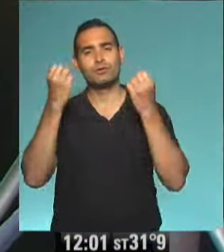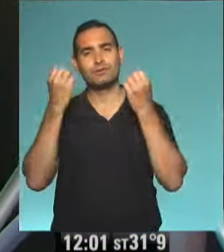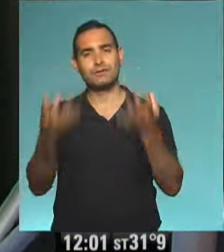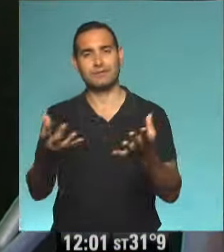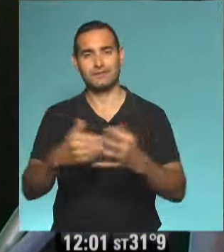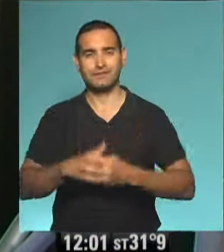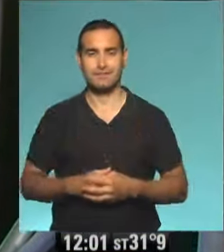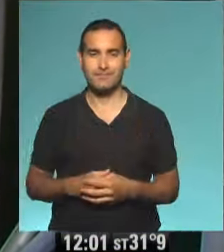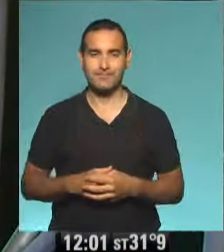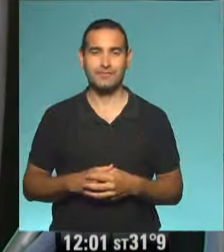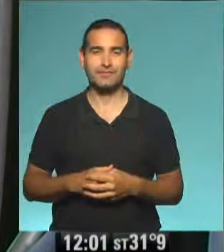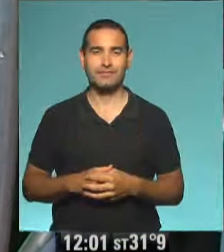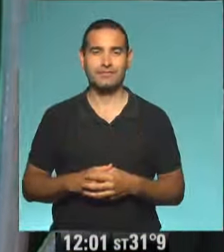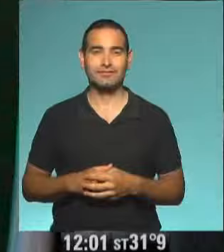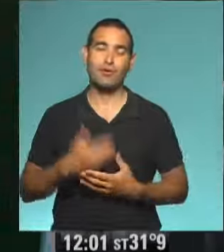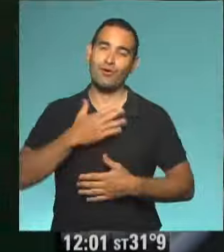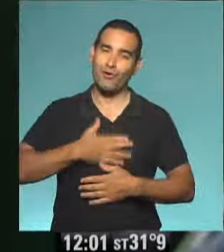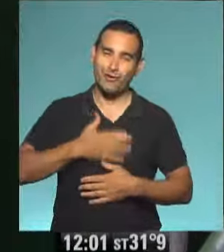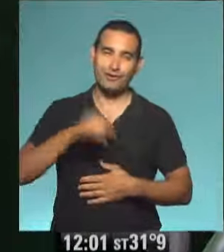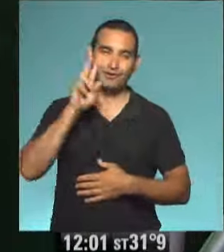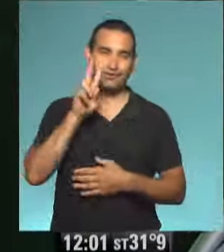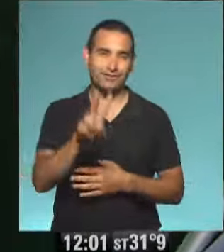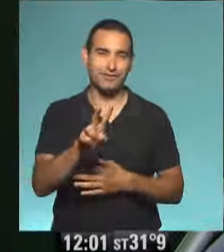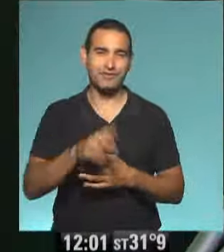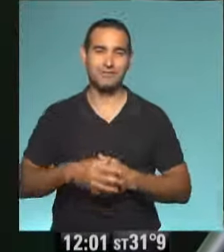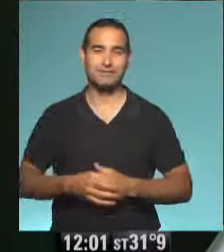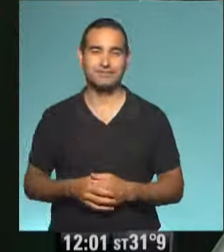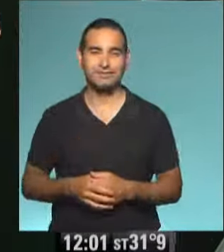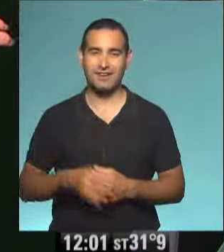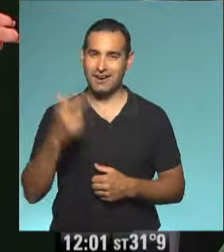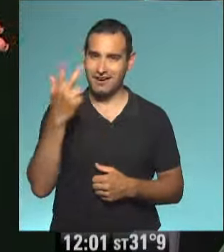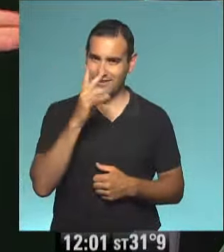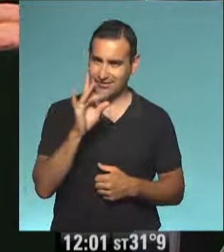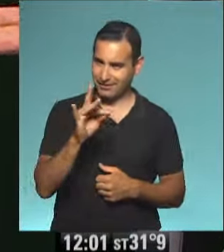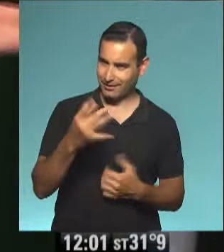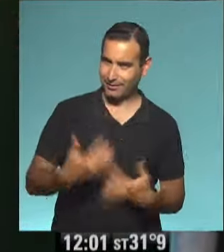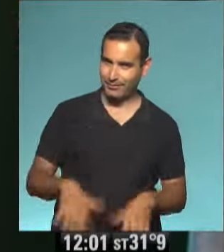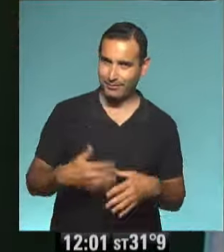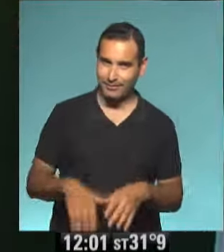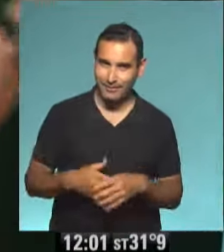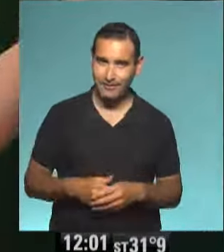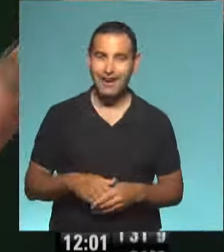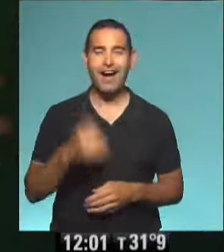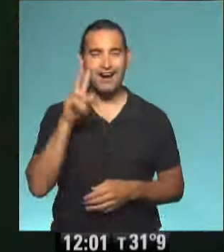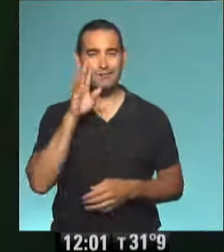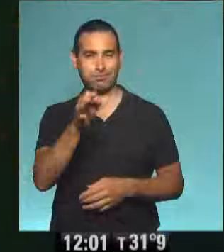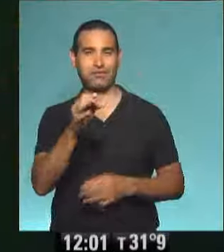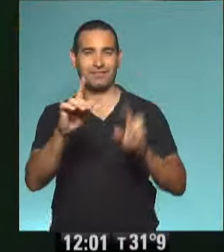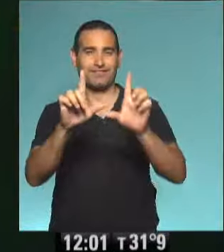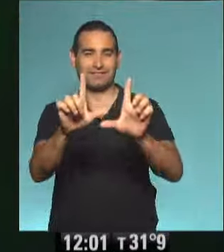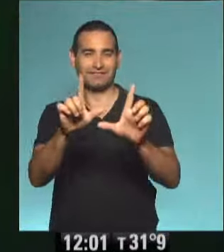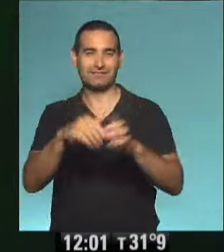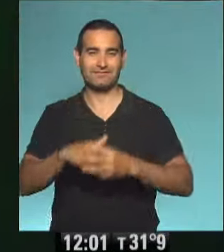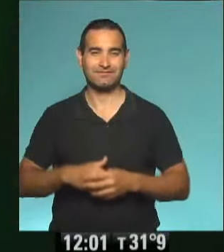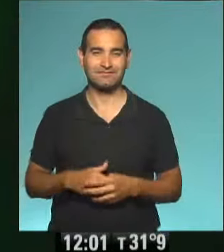estás? ¿Cómo estás? El gusto de verlos, los estoy viendo en HD. Ahí estoy. Mirá, sí, Beatriz. No había aparecido. ¿Cómo